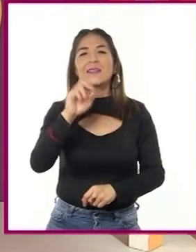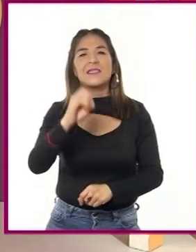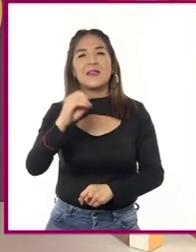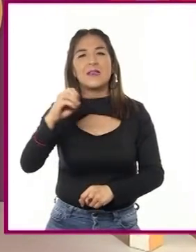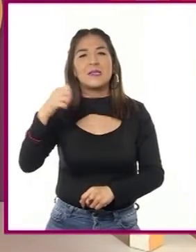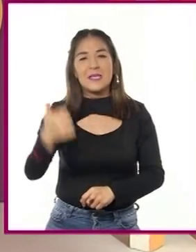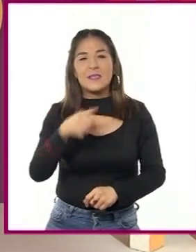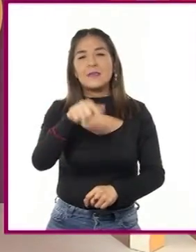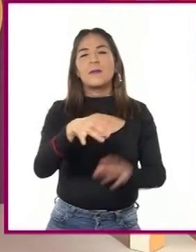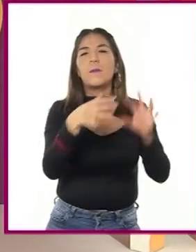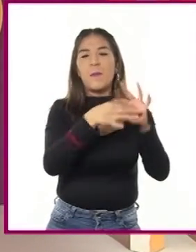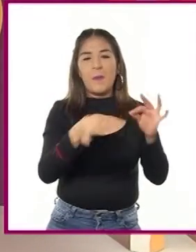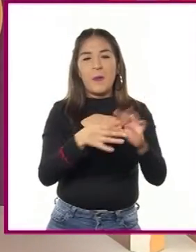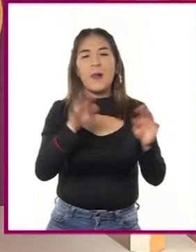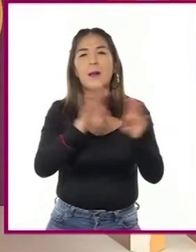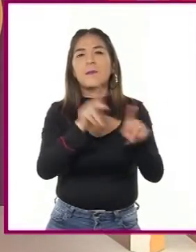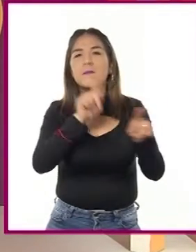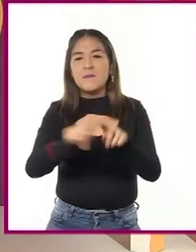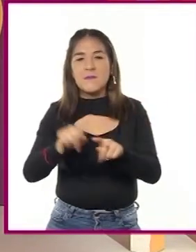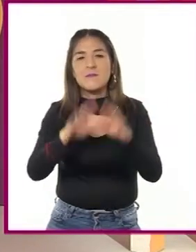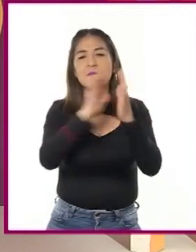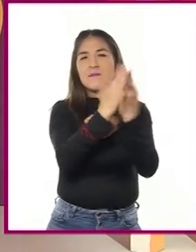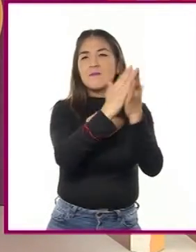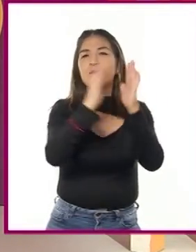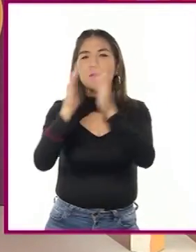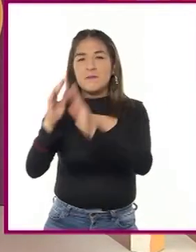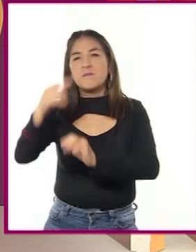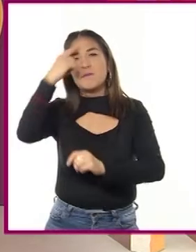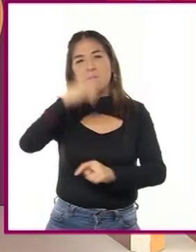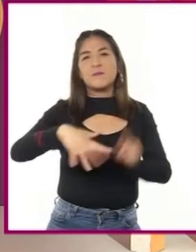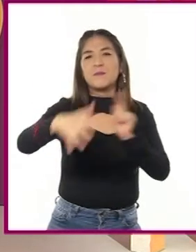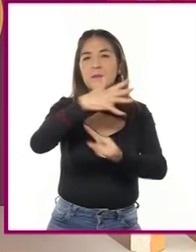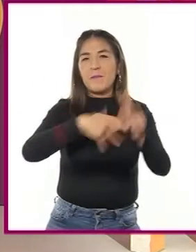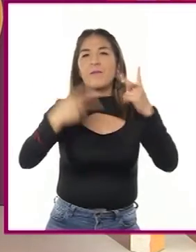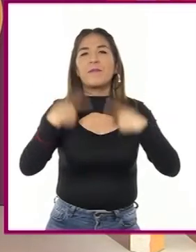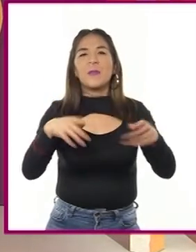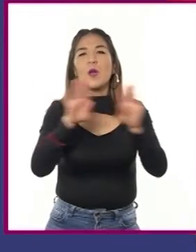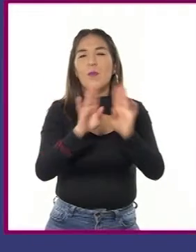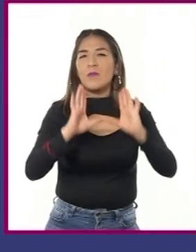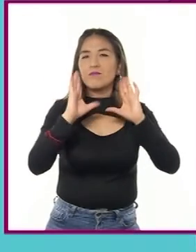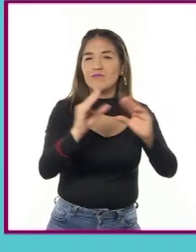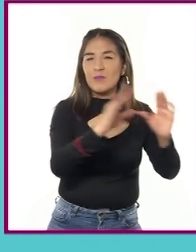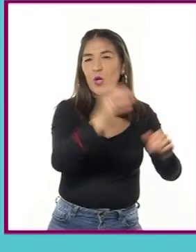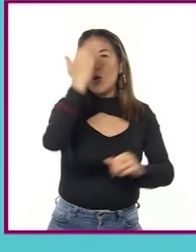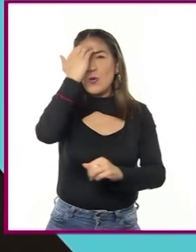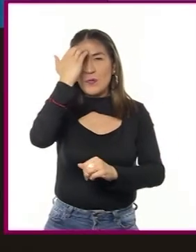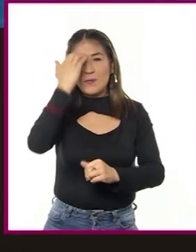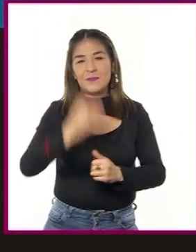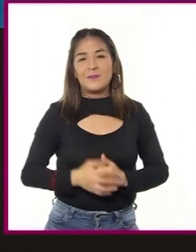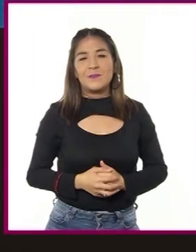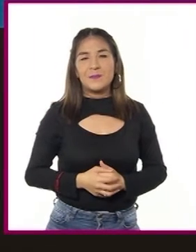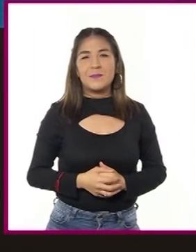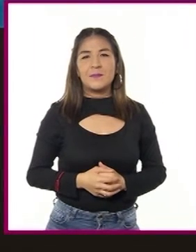hablará sobre el papel de las bibliotecas para la sociedad y la transmisión del conocimiento.